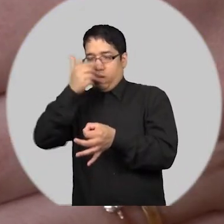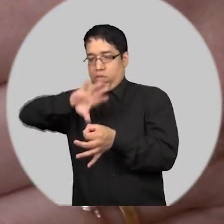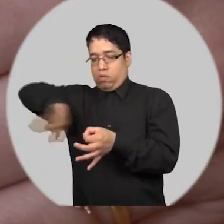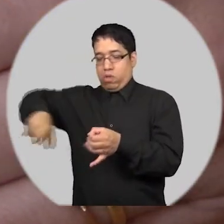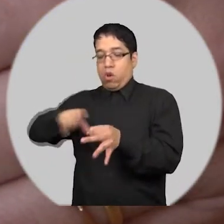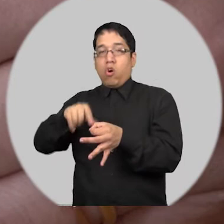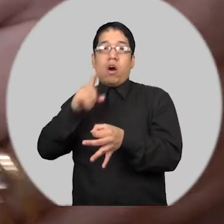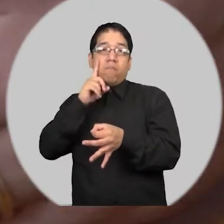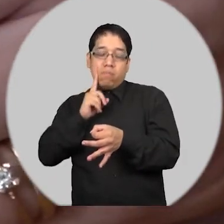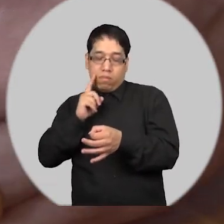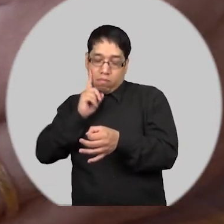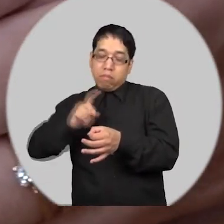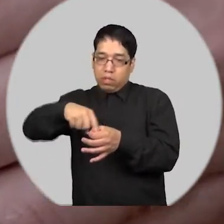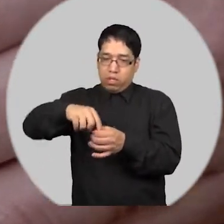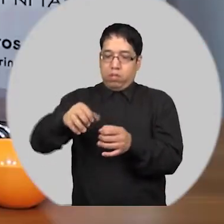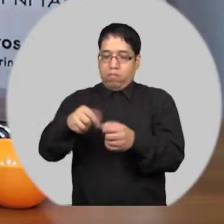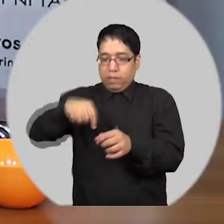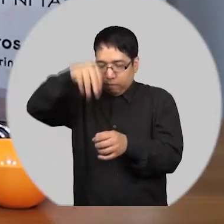poquito.